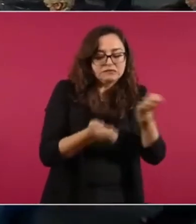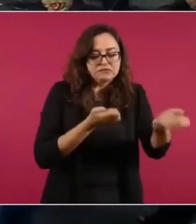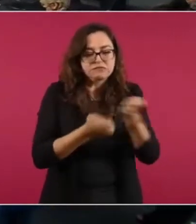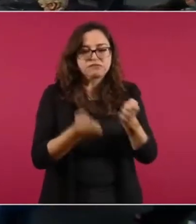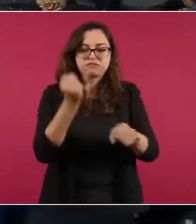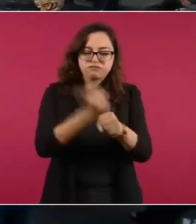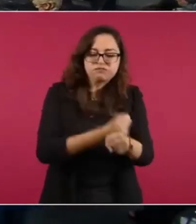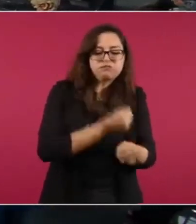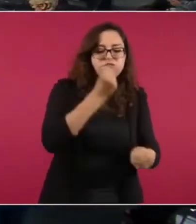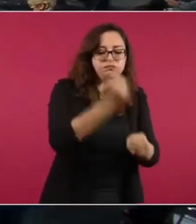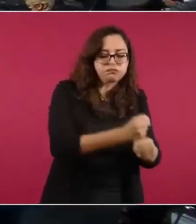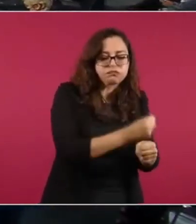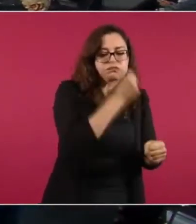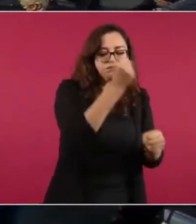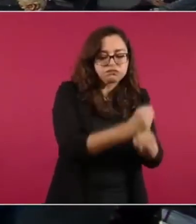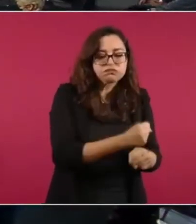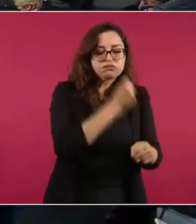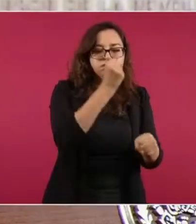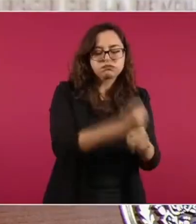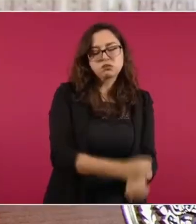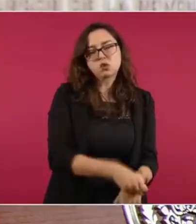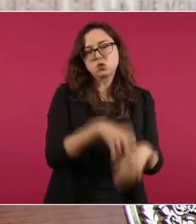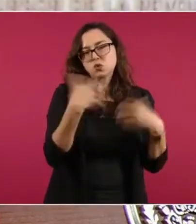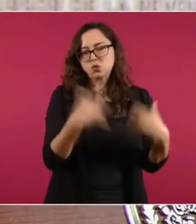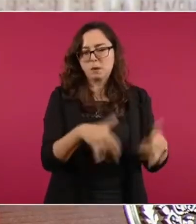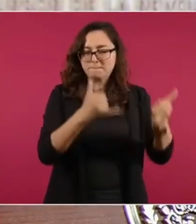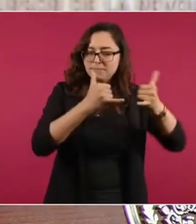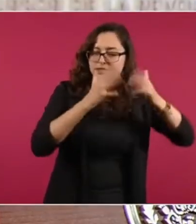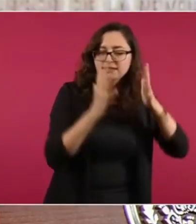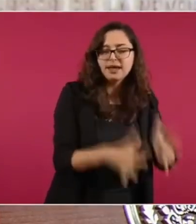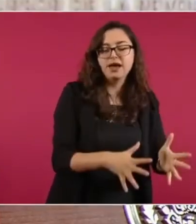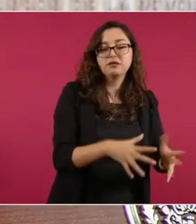su familia contenta